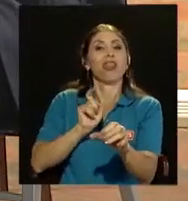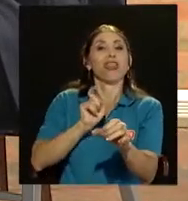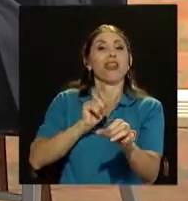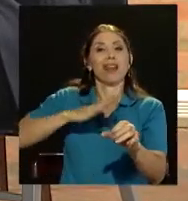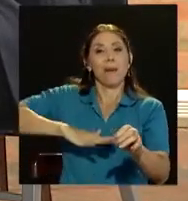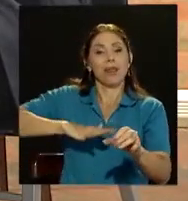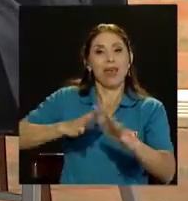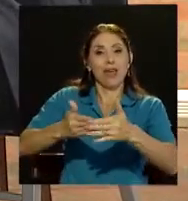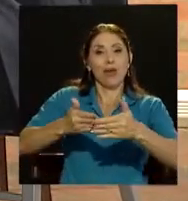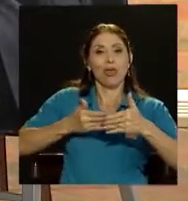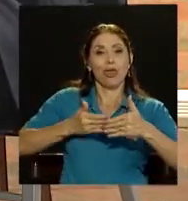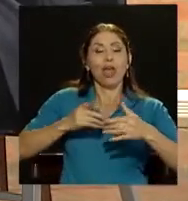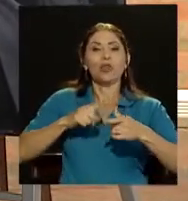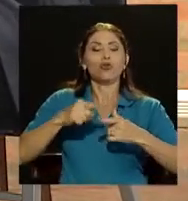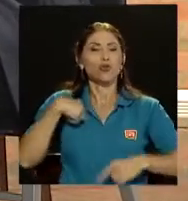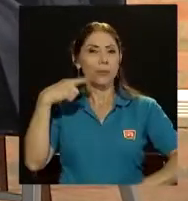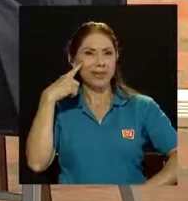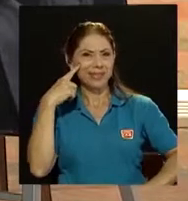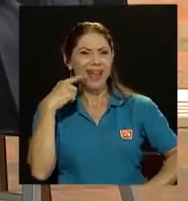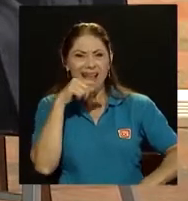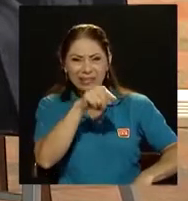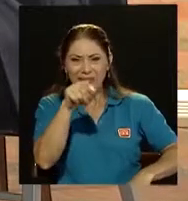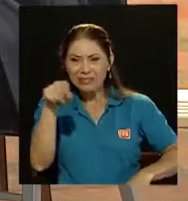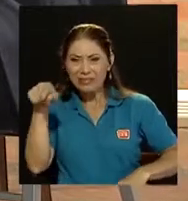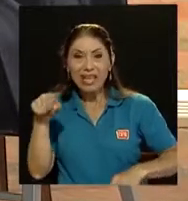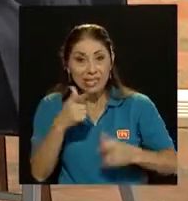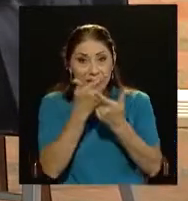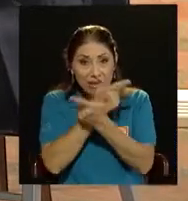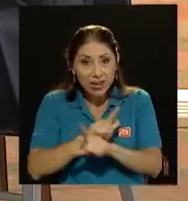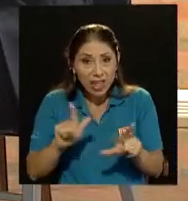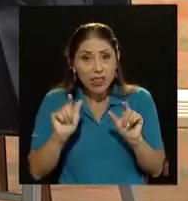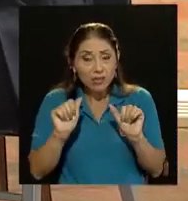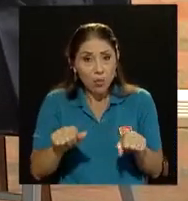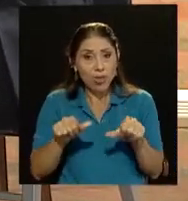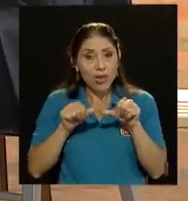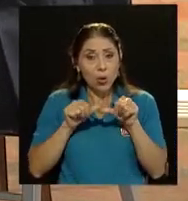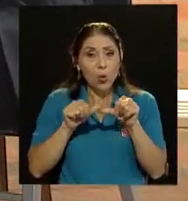pueden mantenerse aún con una Gran Bretaña que a partir de